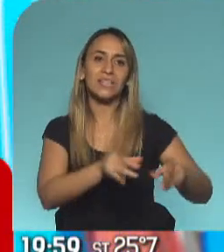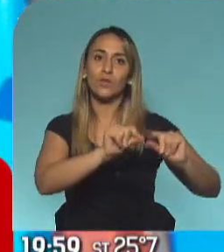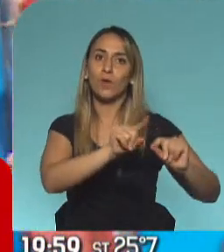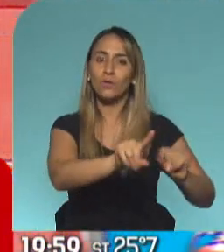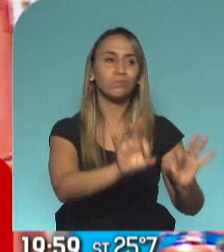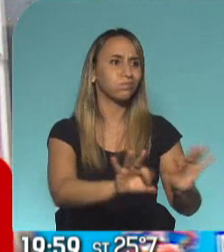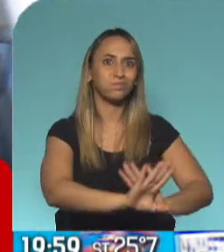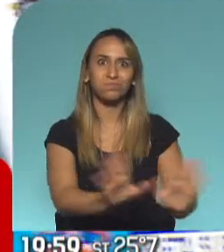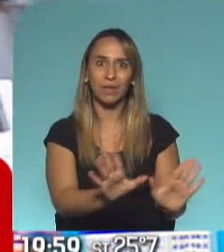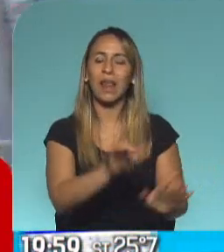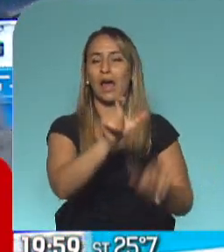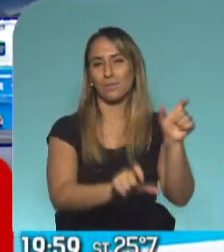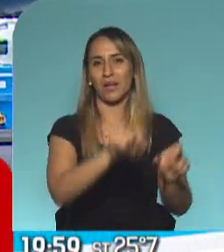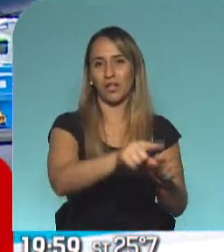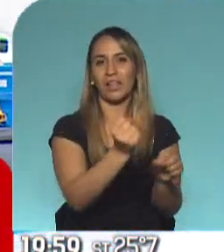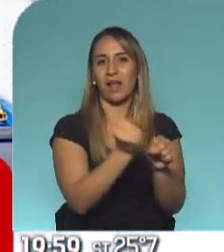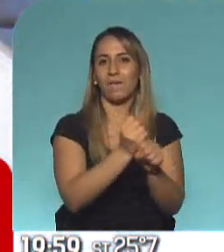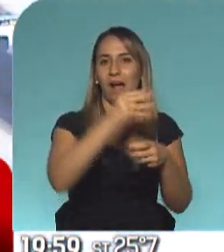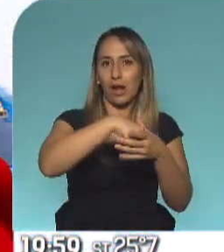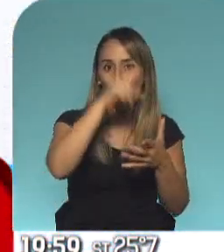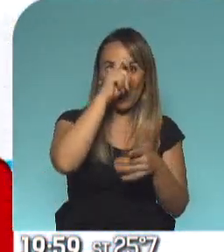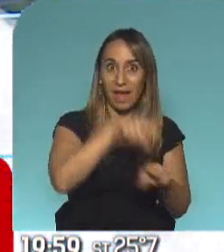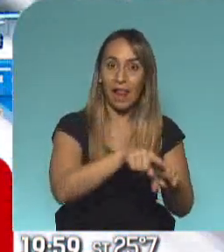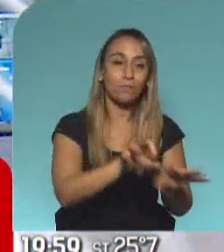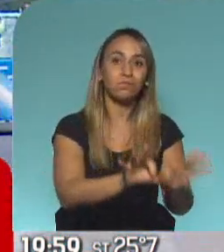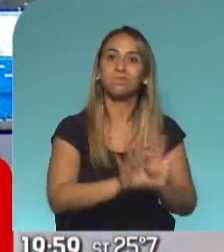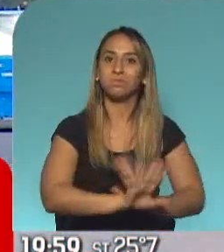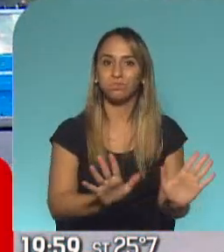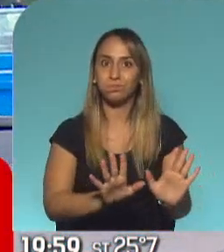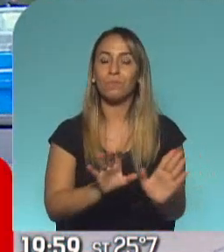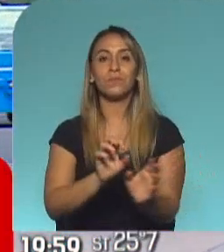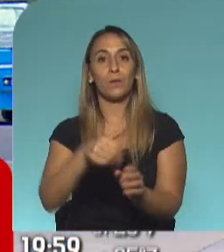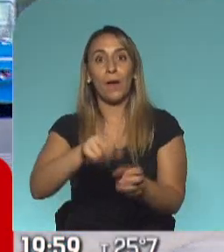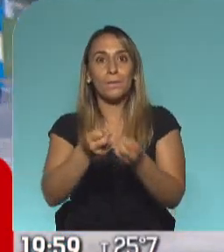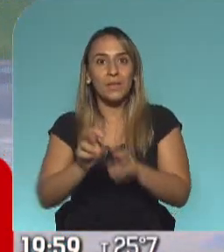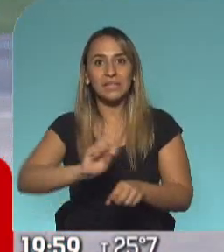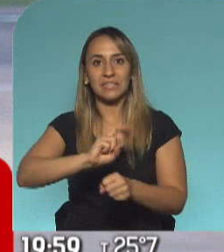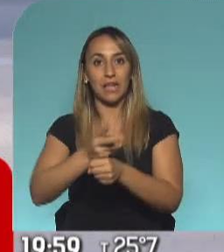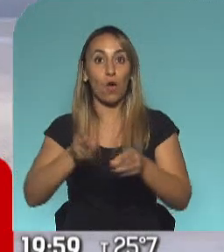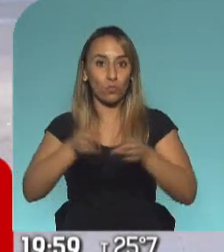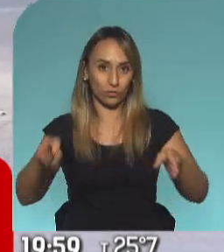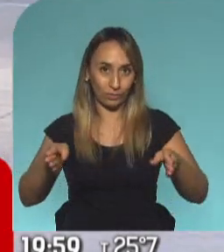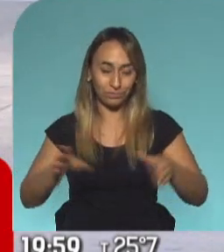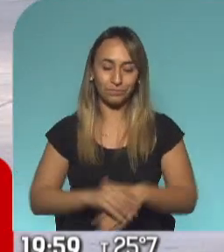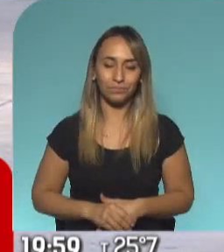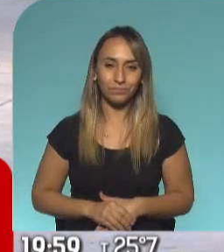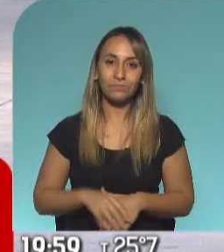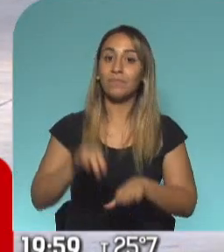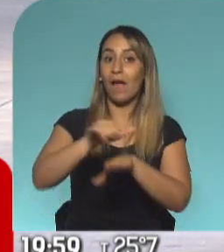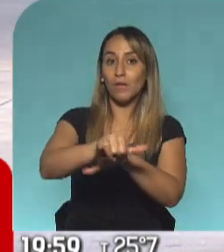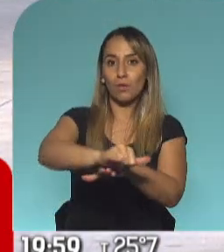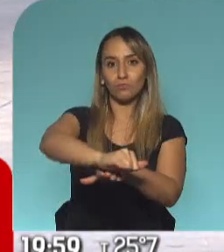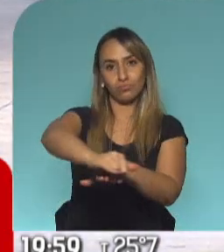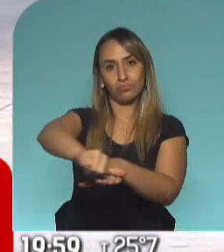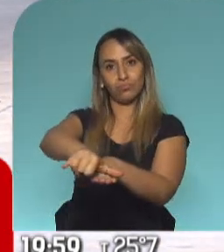de la salud. Estamos viendo en este momento cómo el avión se prepara para despegar.